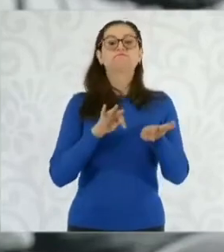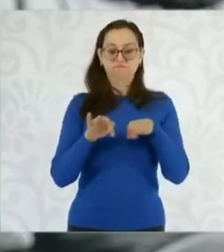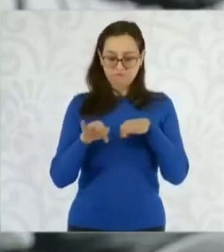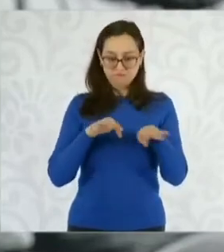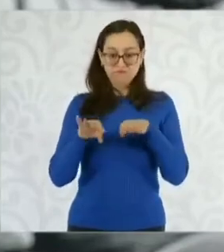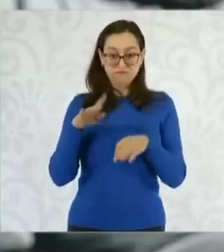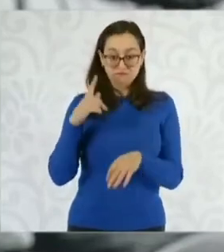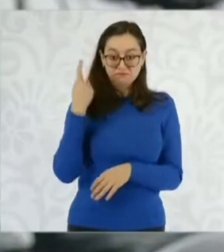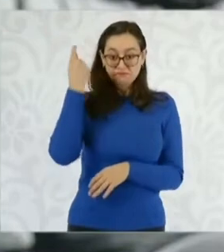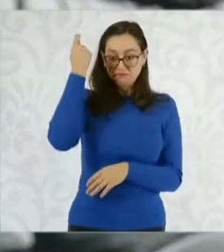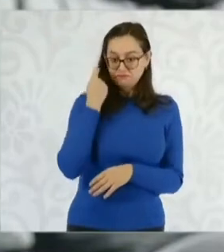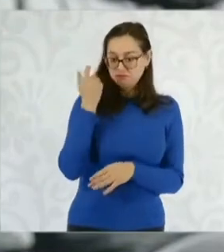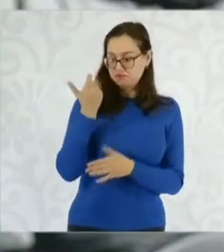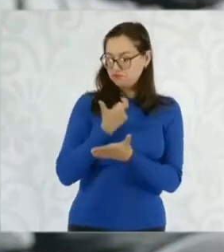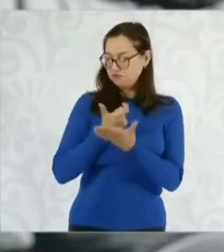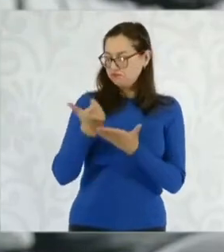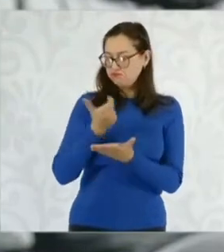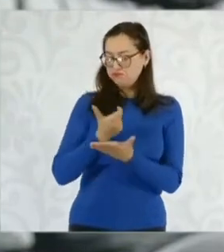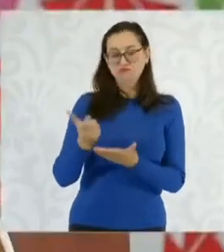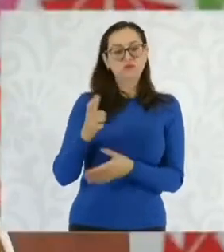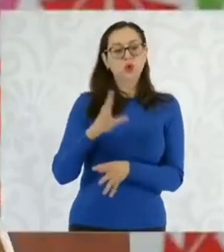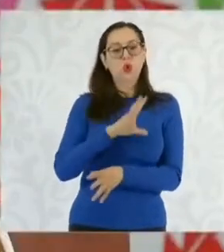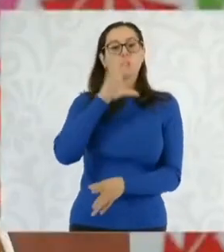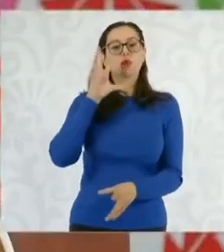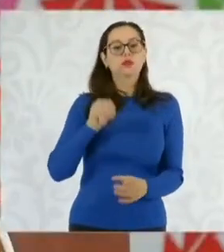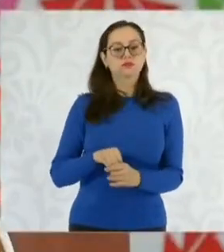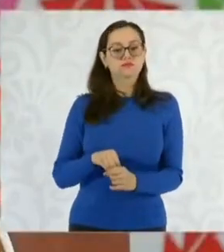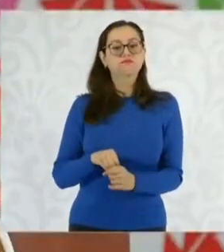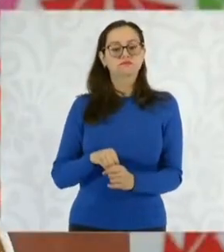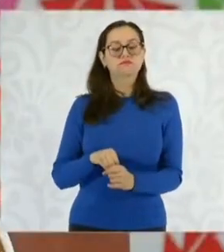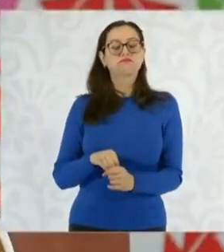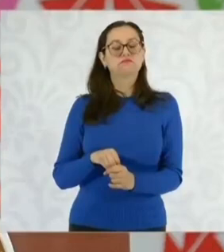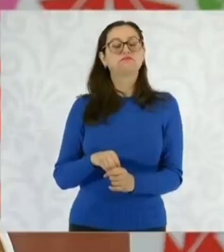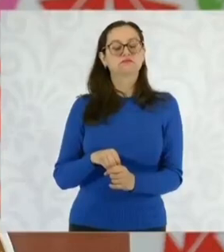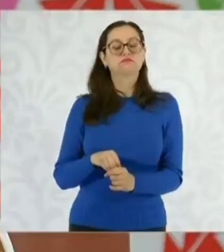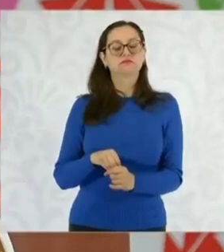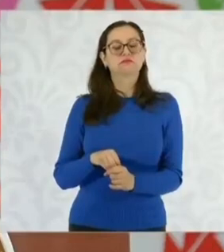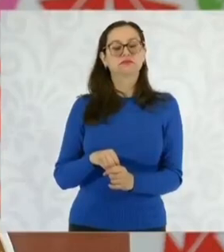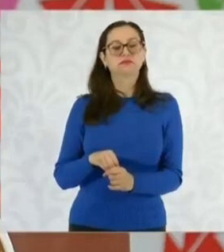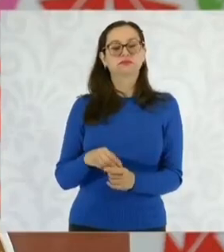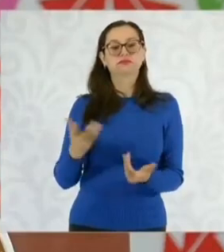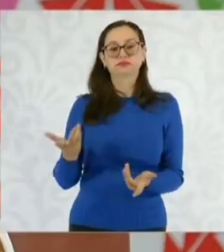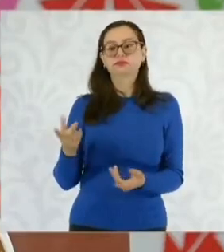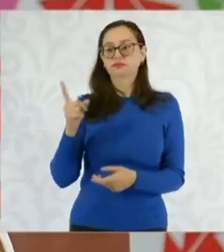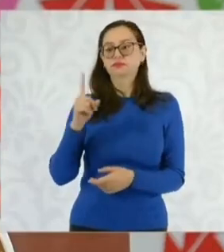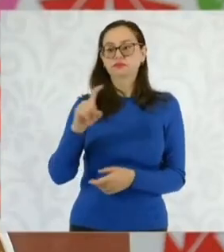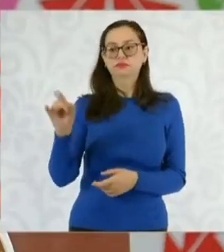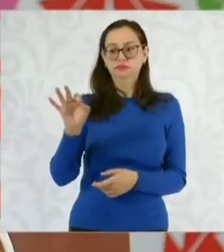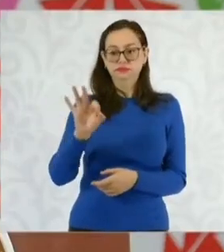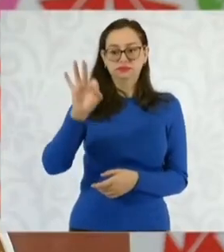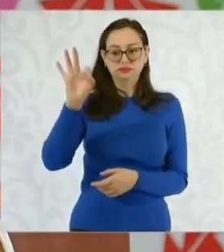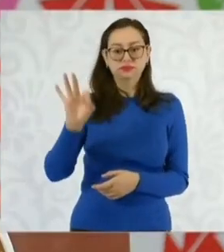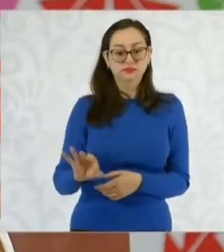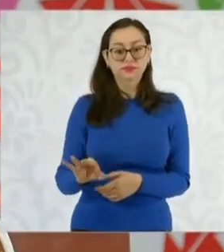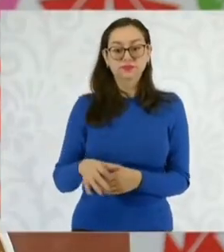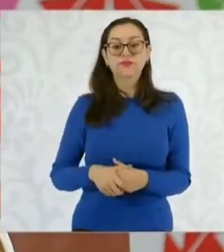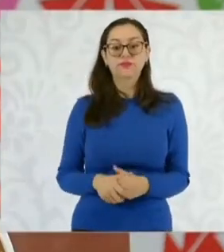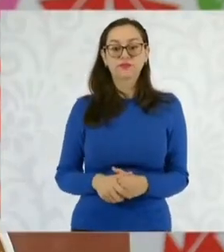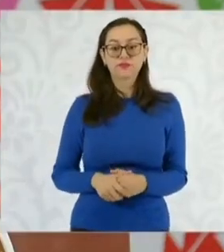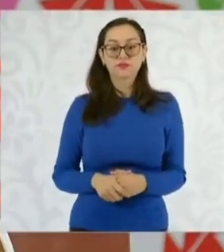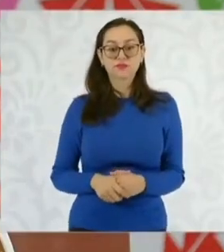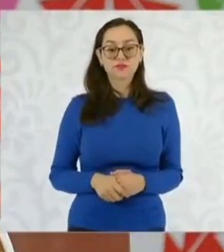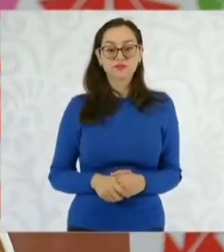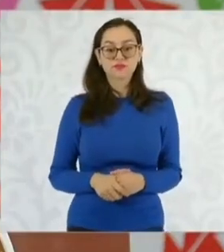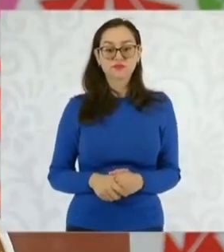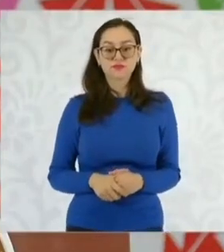que ya están recibiendo el fondo, el complemento con el Fondo de Pensiones para el Bienestar. Hoy